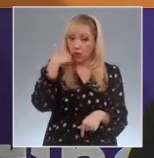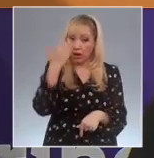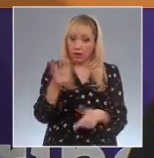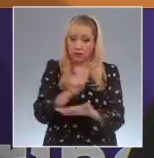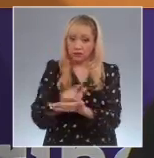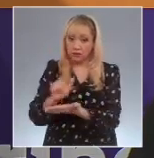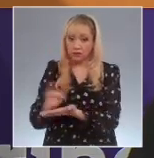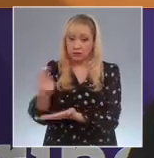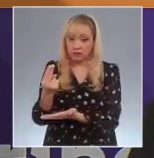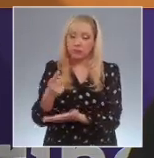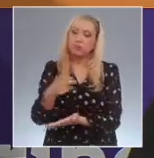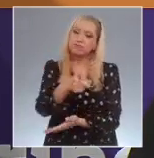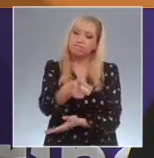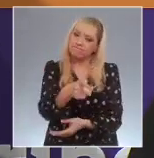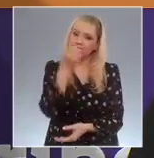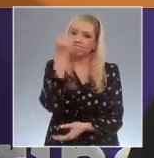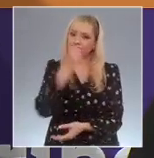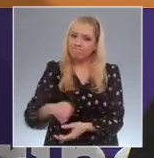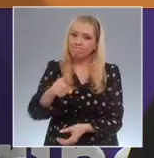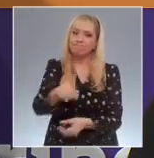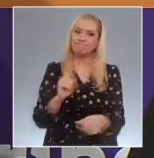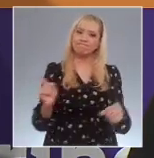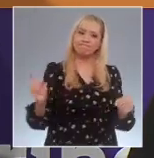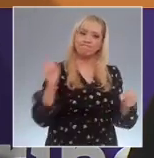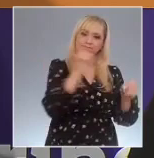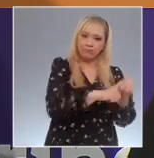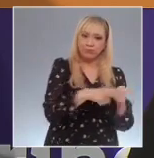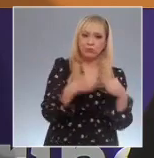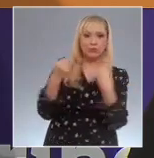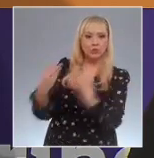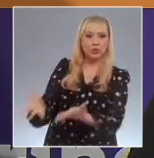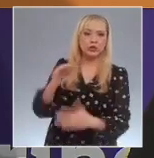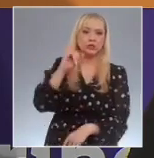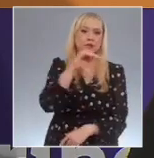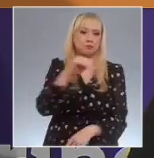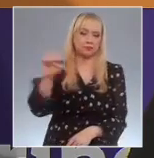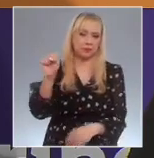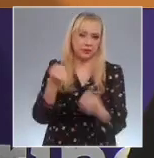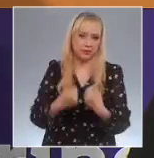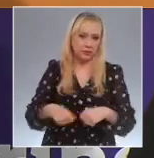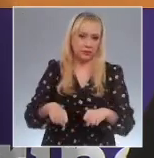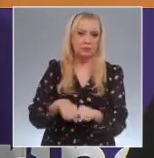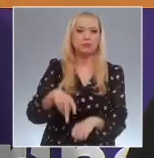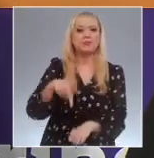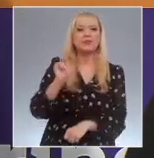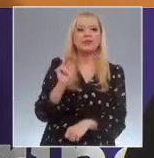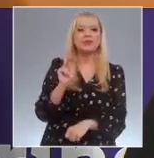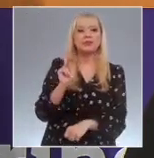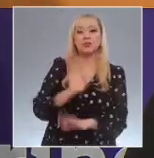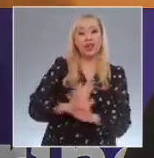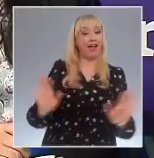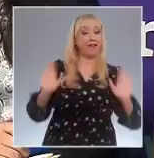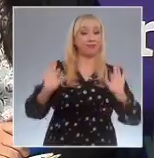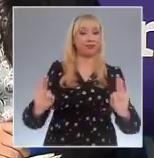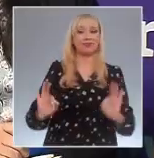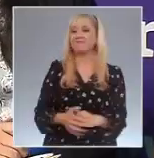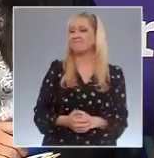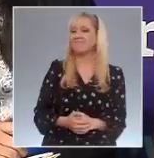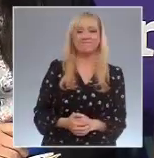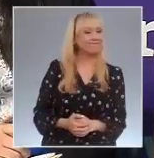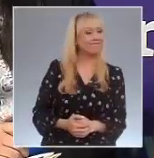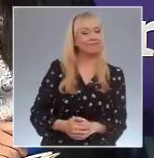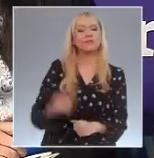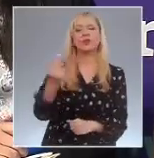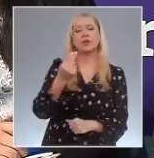personas trabajadoras del hogar al Seguro Social no lo es todo. Se necesita también un trato digno.